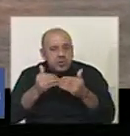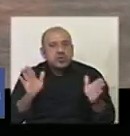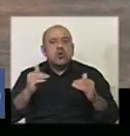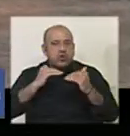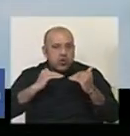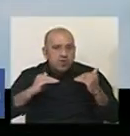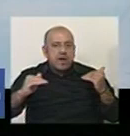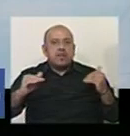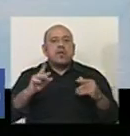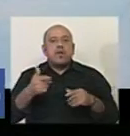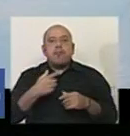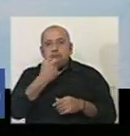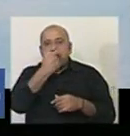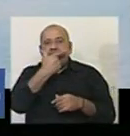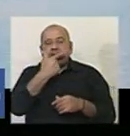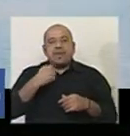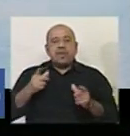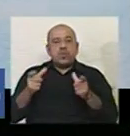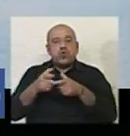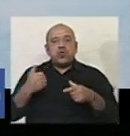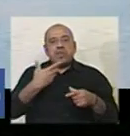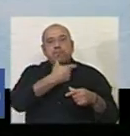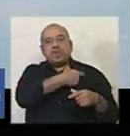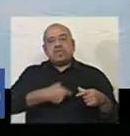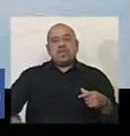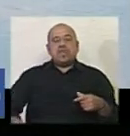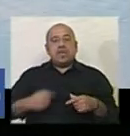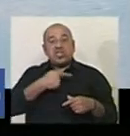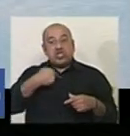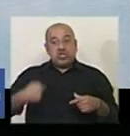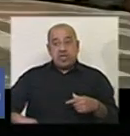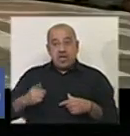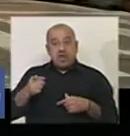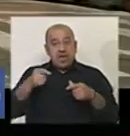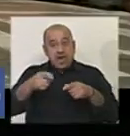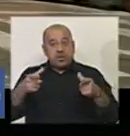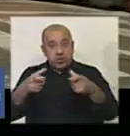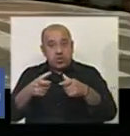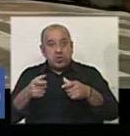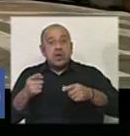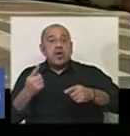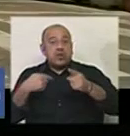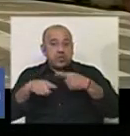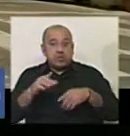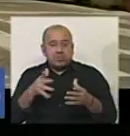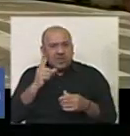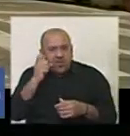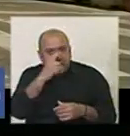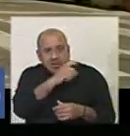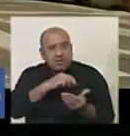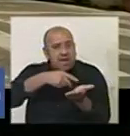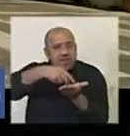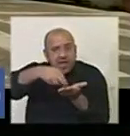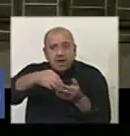la reunión entre Macri y Xi Jinping fue parte de una visita de Estado. Sin embargo, y más allá de las peripecias para poder transitar por la capital